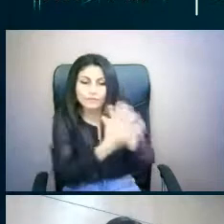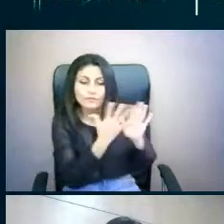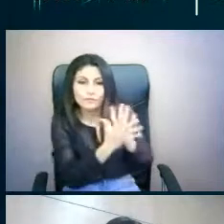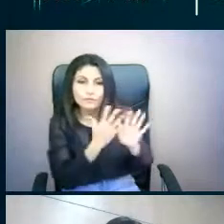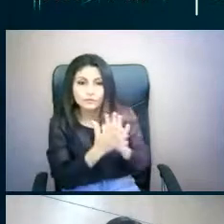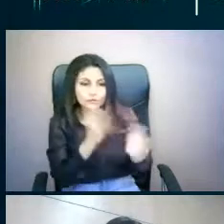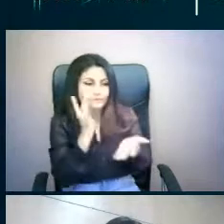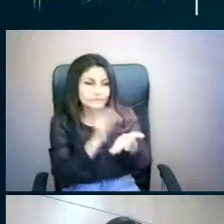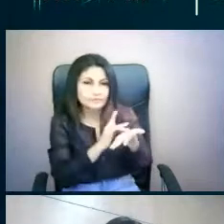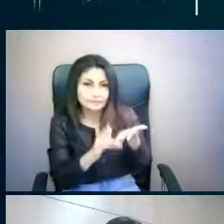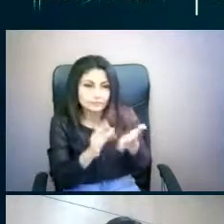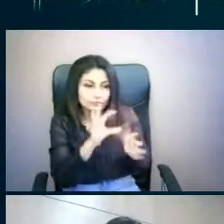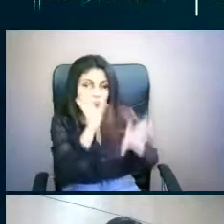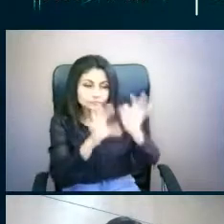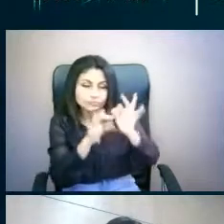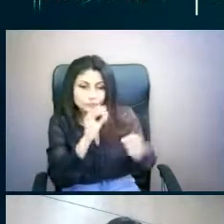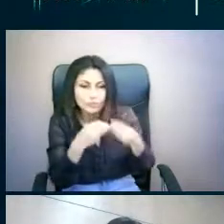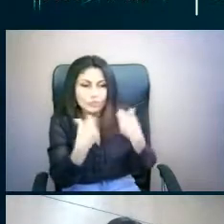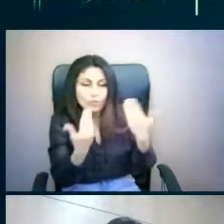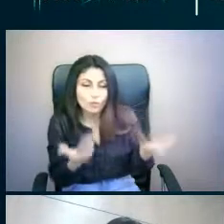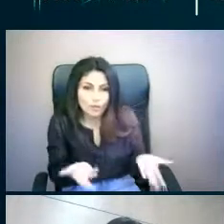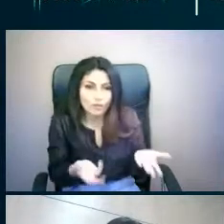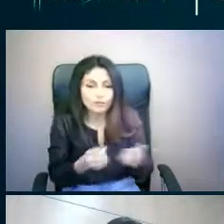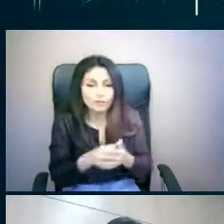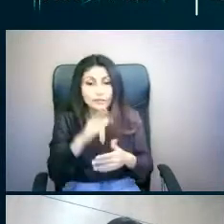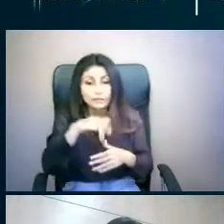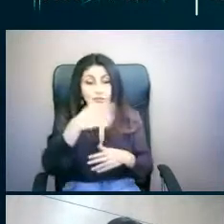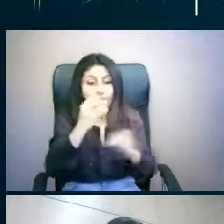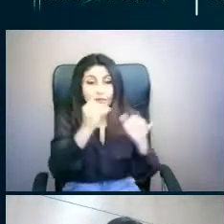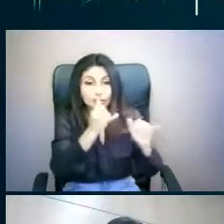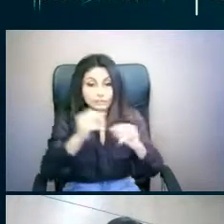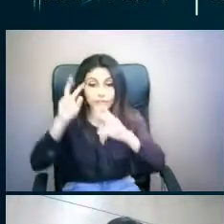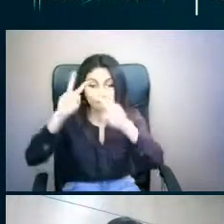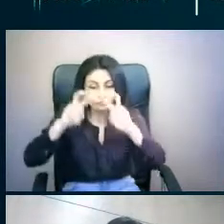transformaciones, haremos minería de datos y luego